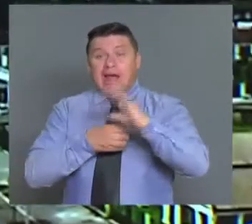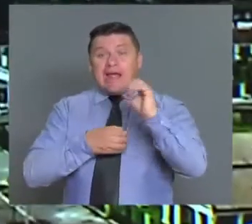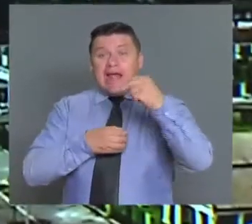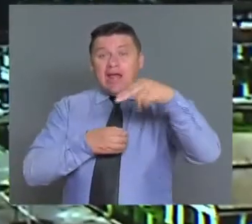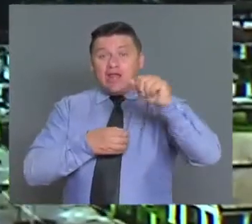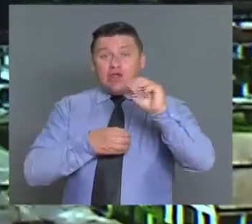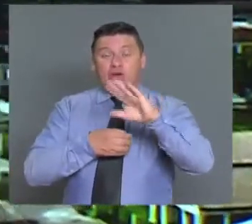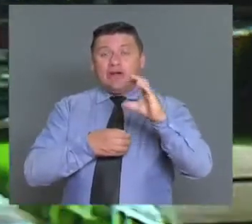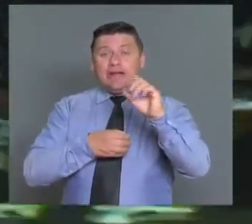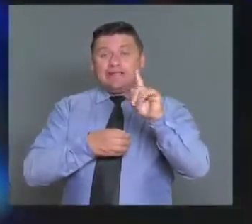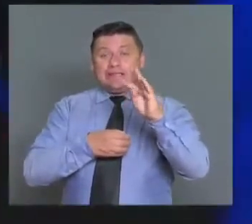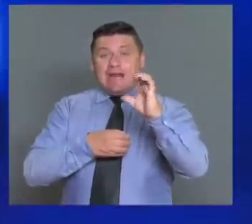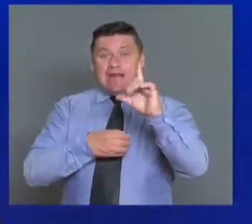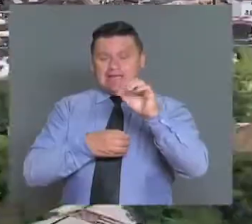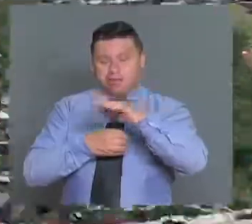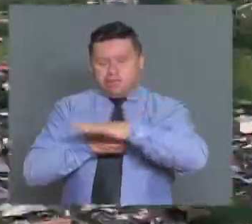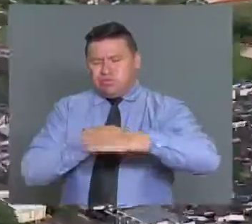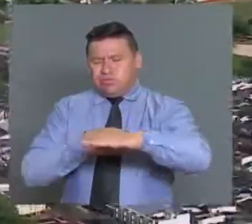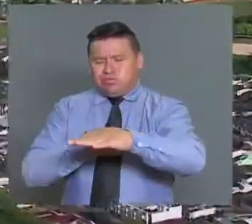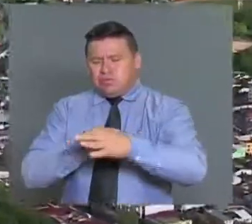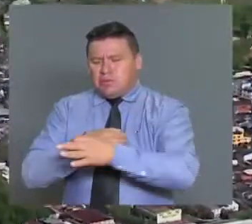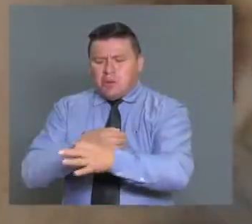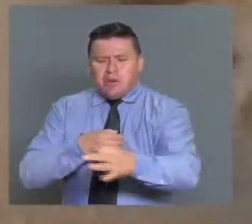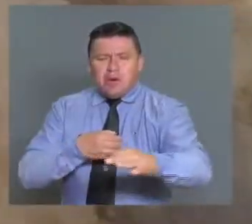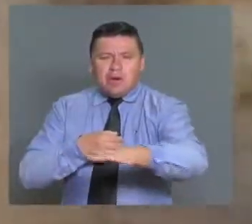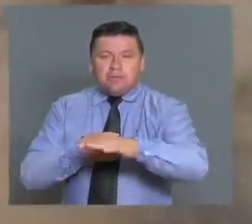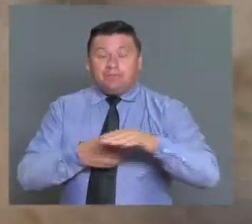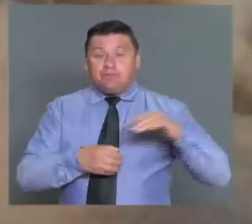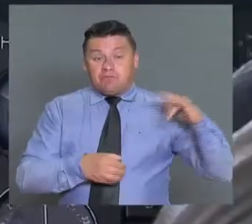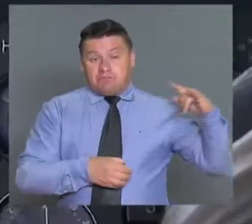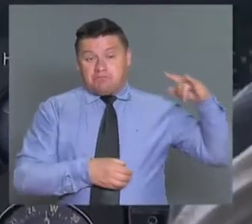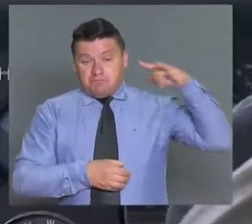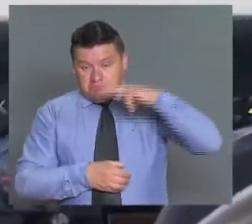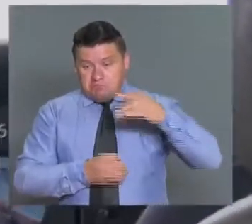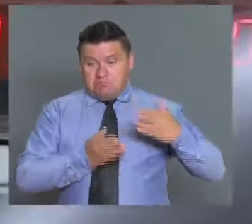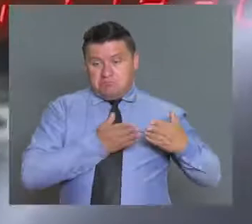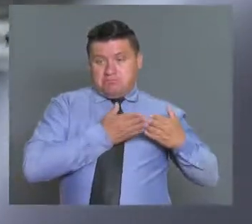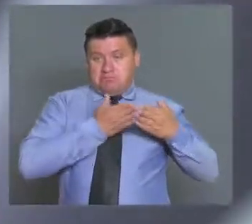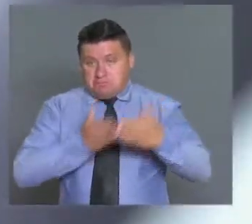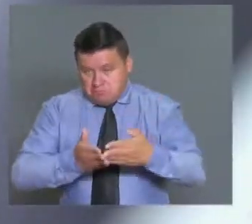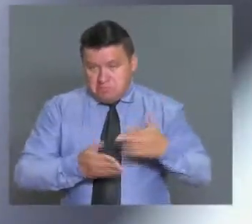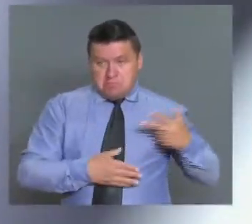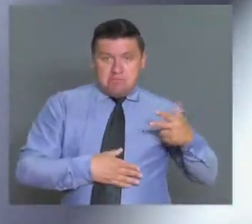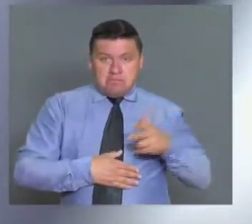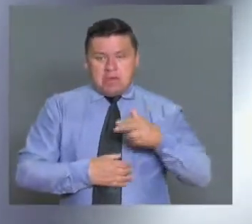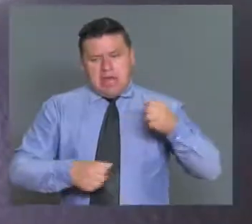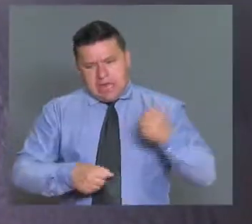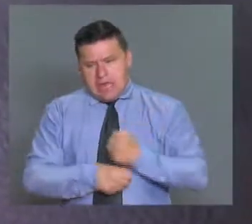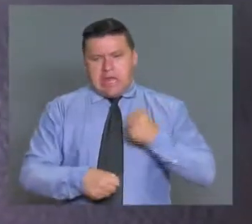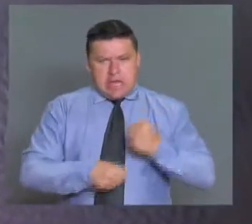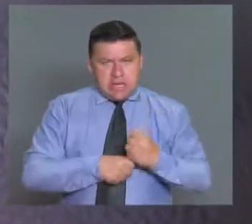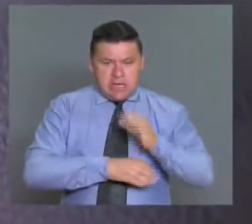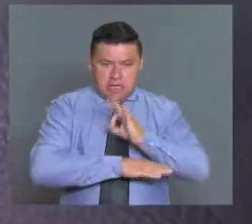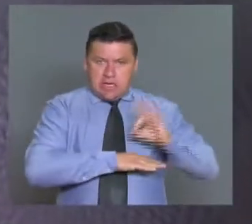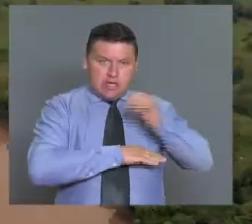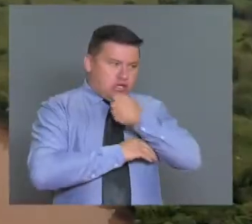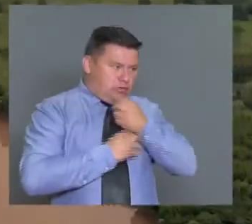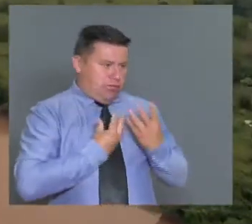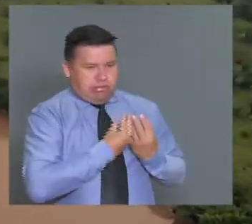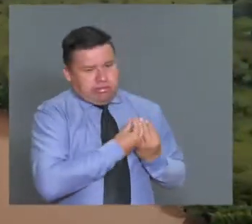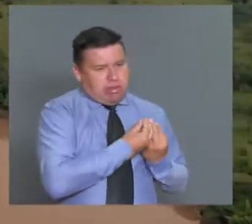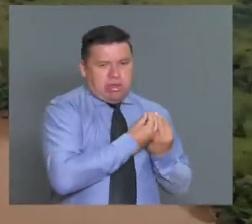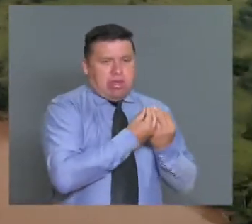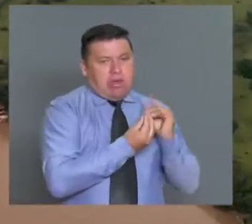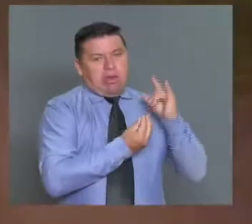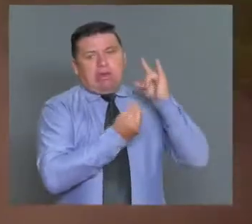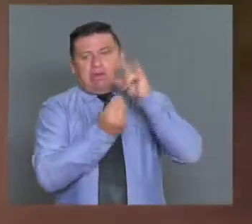ESAP Noticias. Veamos. Recorridos por aire, tierra y agua hacen parte de la ardua labor que el equipo de ESAP Noticias realiza para llegar a